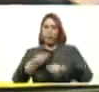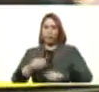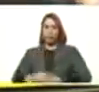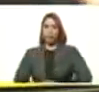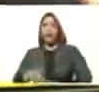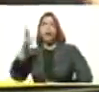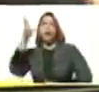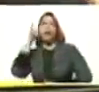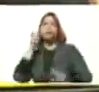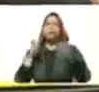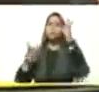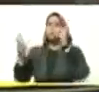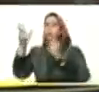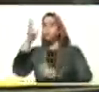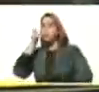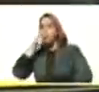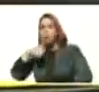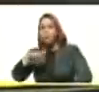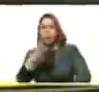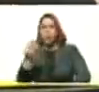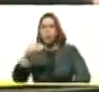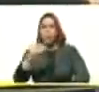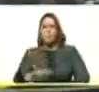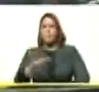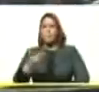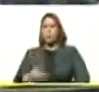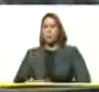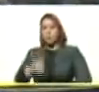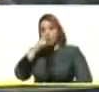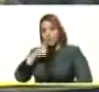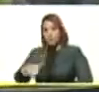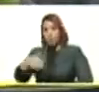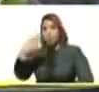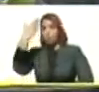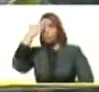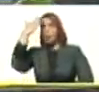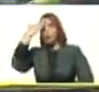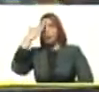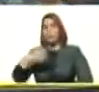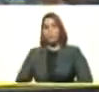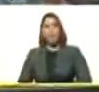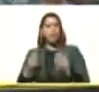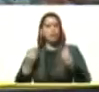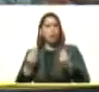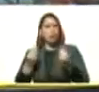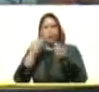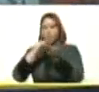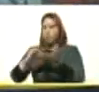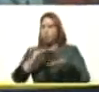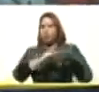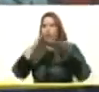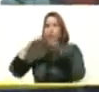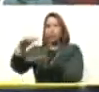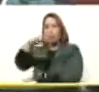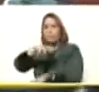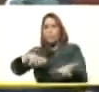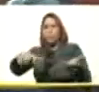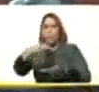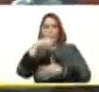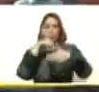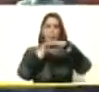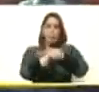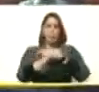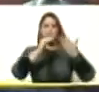Escuchar al pueblo, que es lo más importante. El pueblo sabe cómo se solucionan los problemas en su